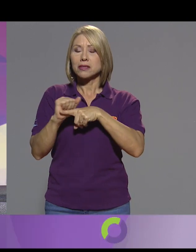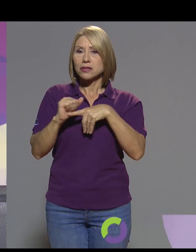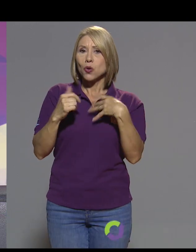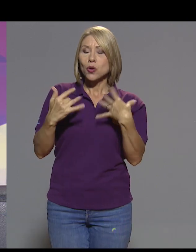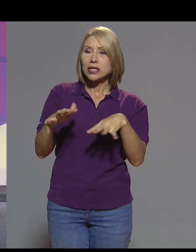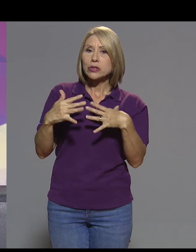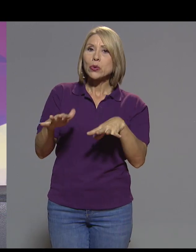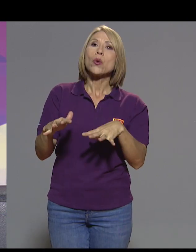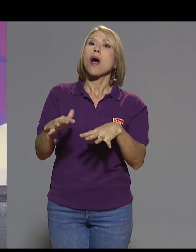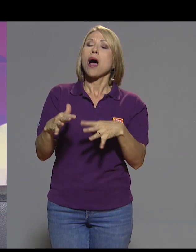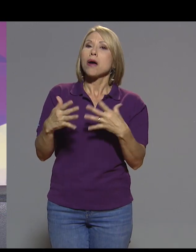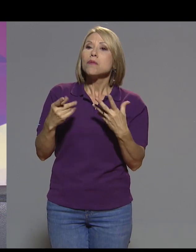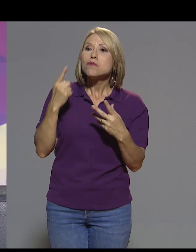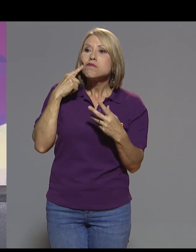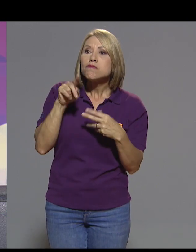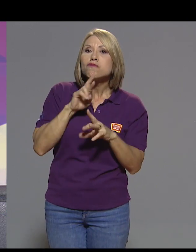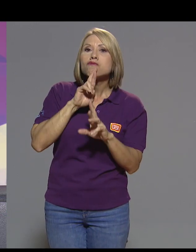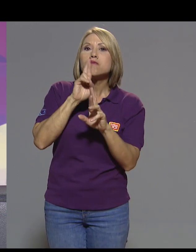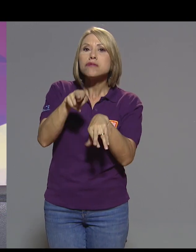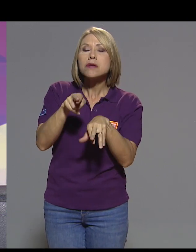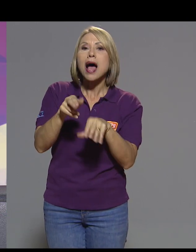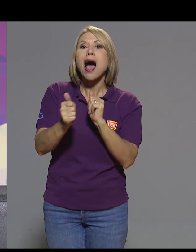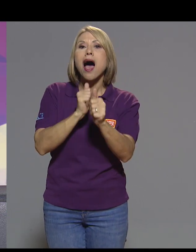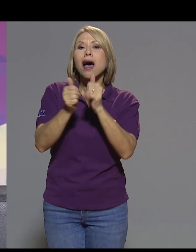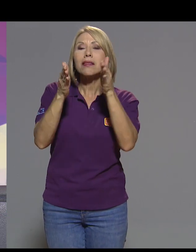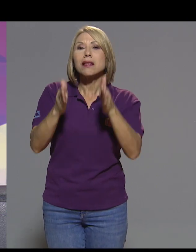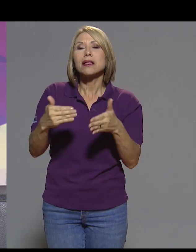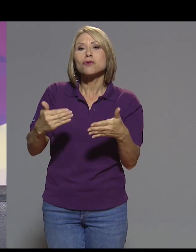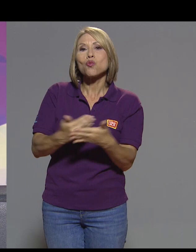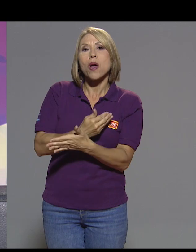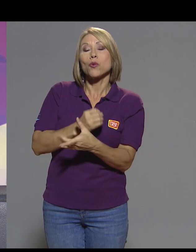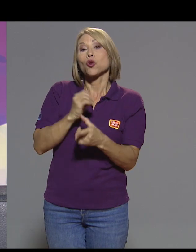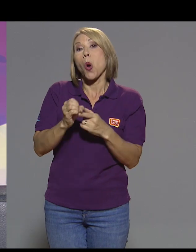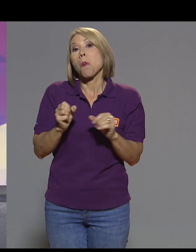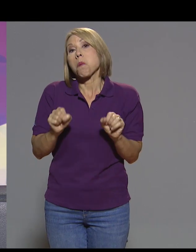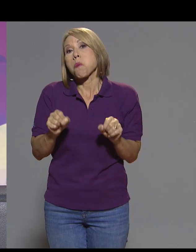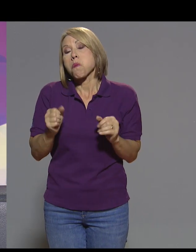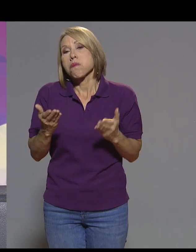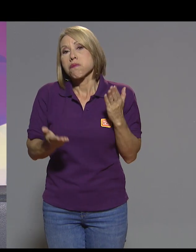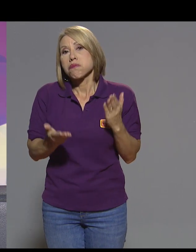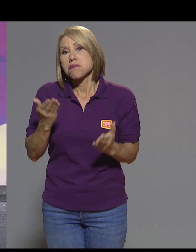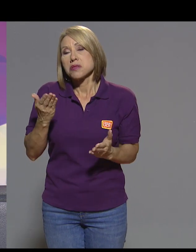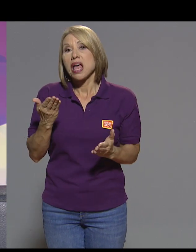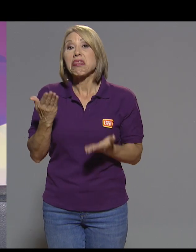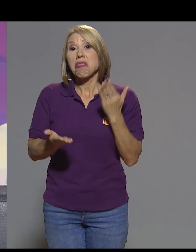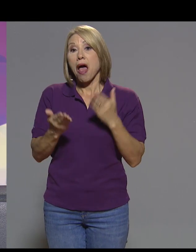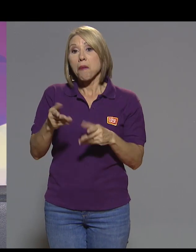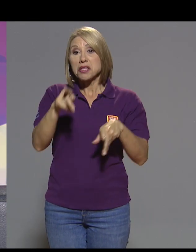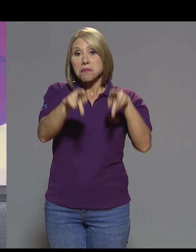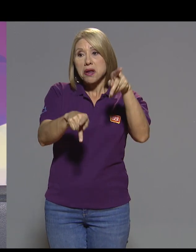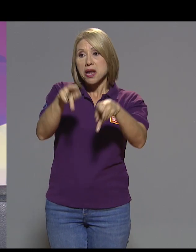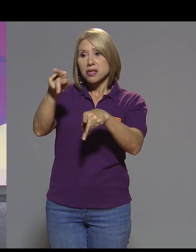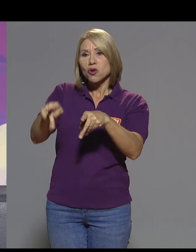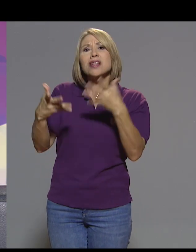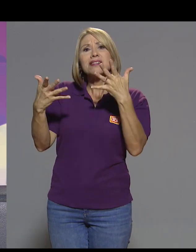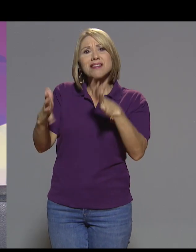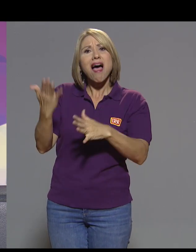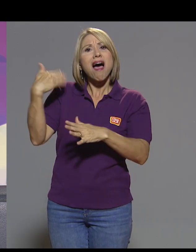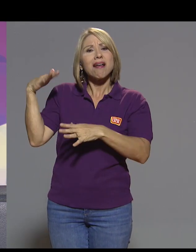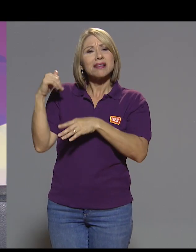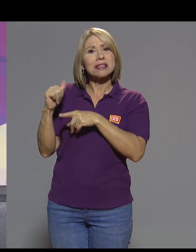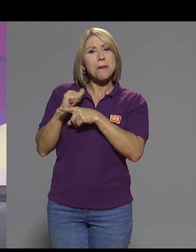y nos fueron dando atletas nuevos posibles atletas nuevos ya que son personas que tal vez practican algún deporte